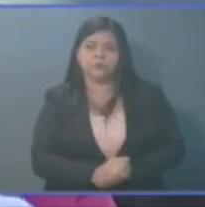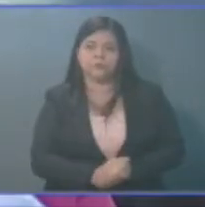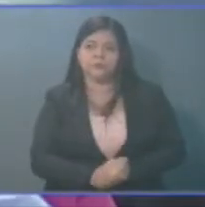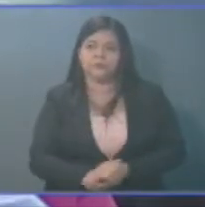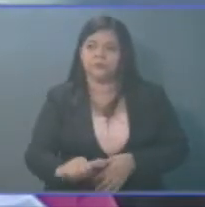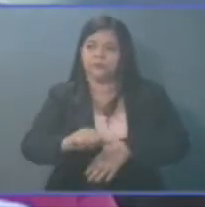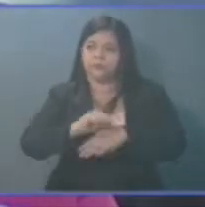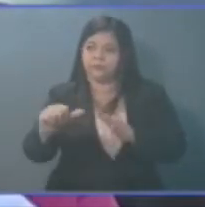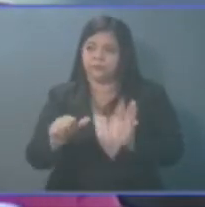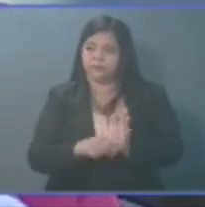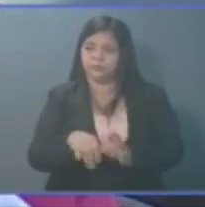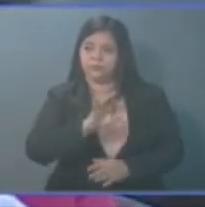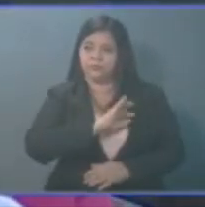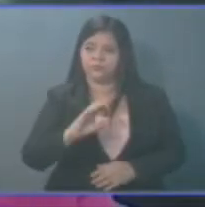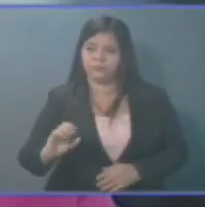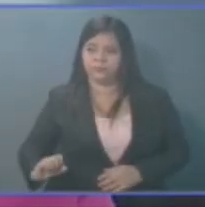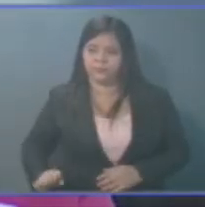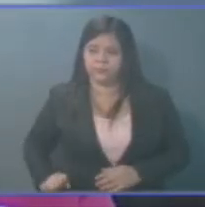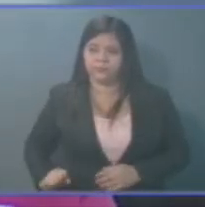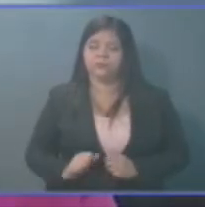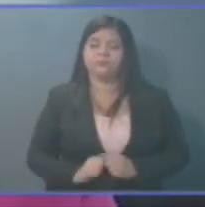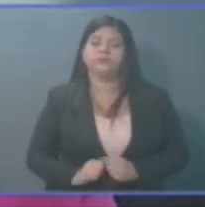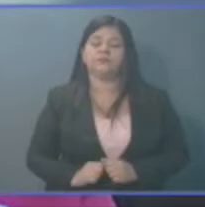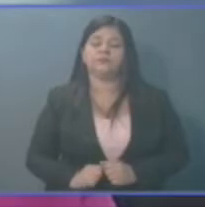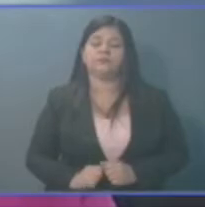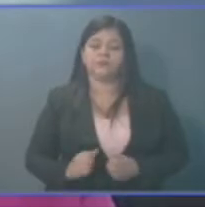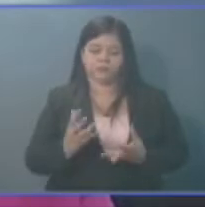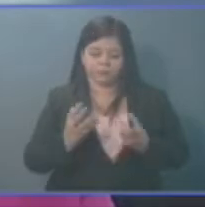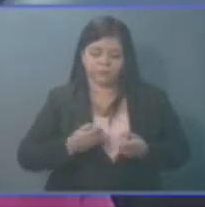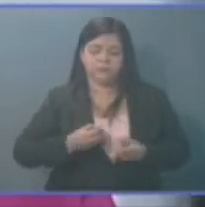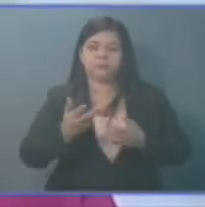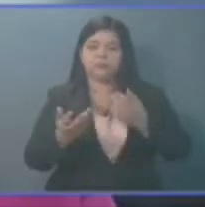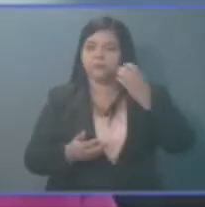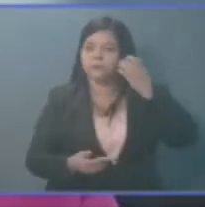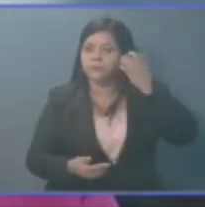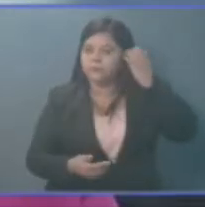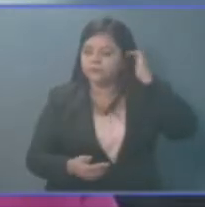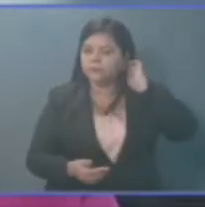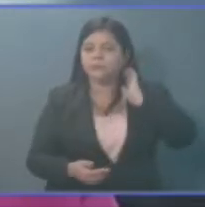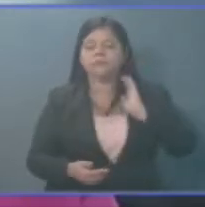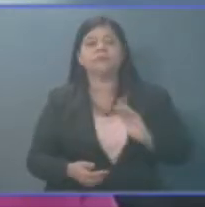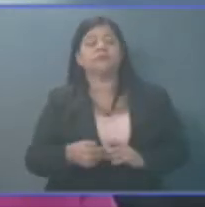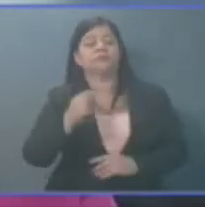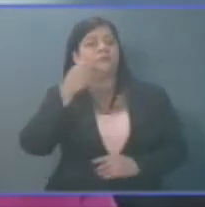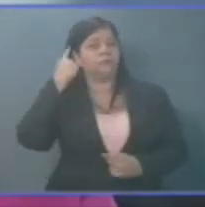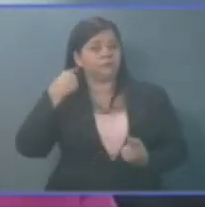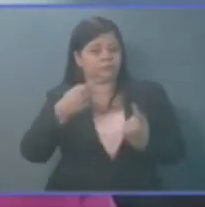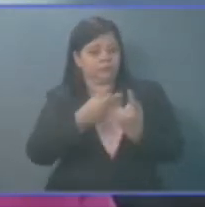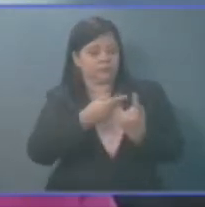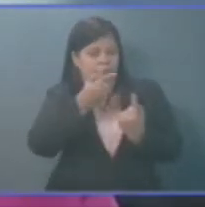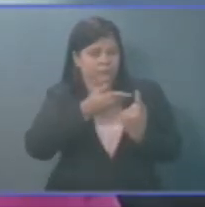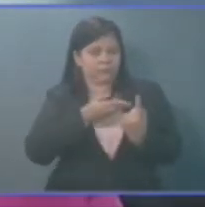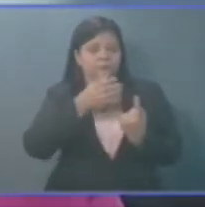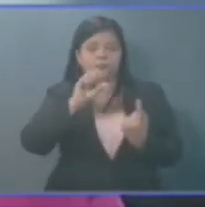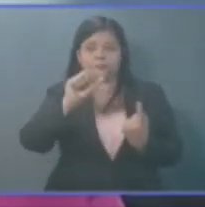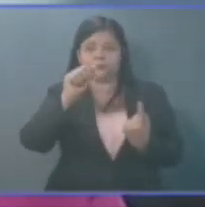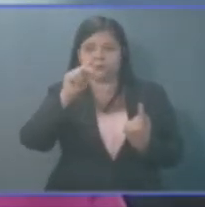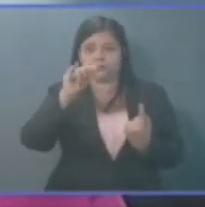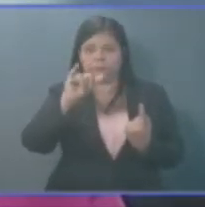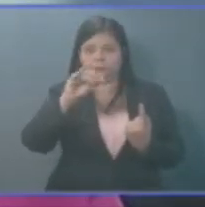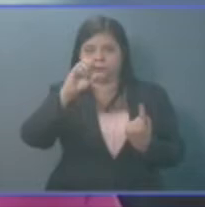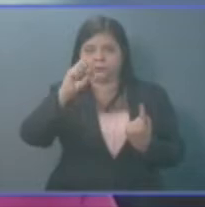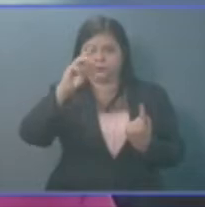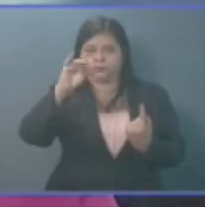La Asamblea Legislativa de la República de El Salvador expresa, Romano 1, que el ciudadano italiano Santi Cosme de